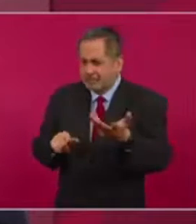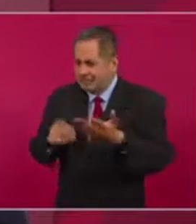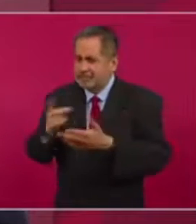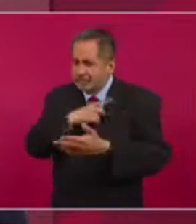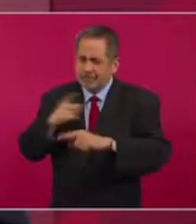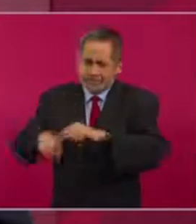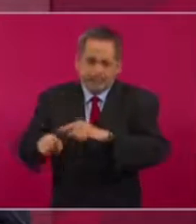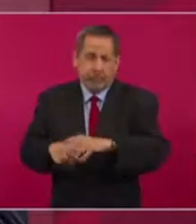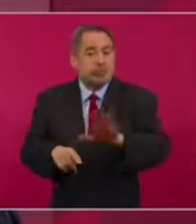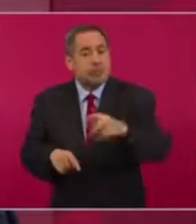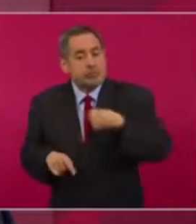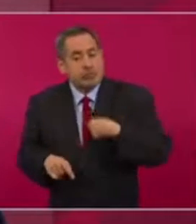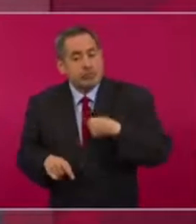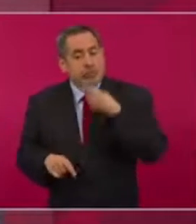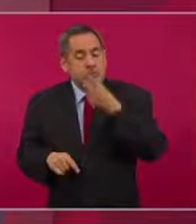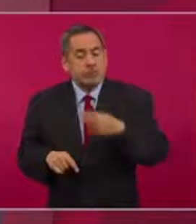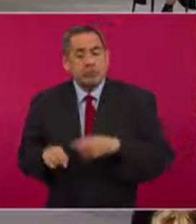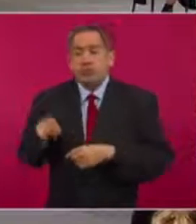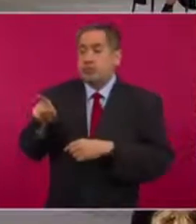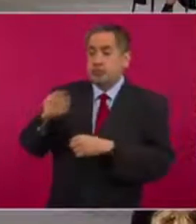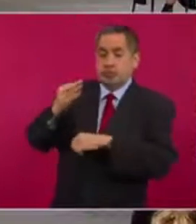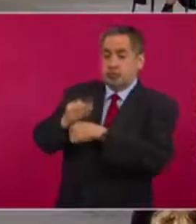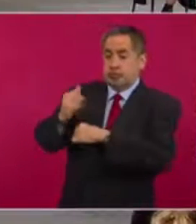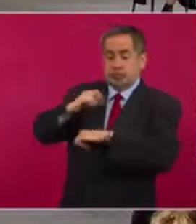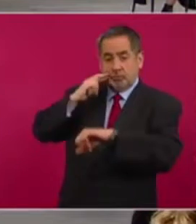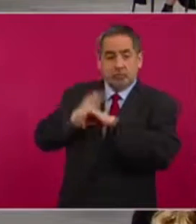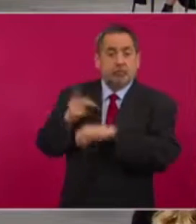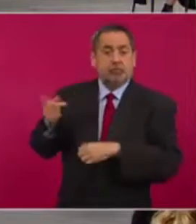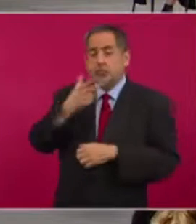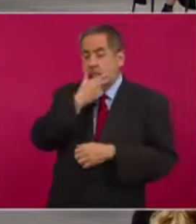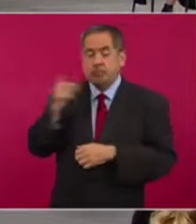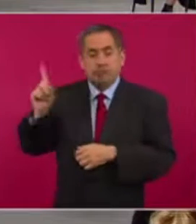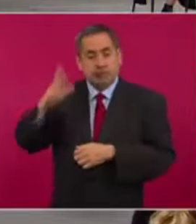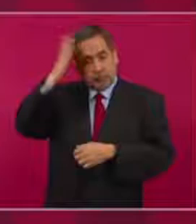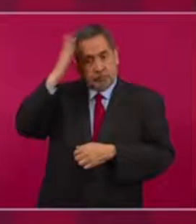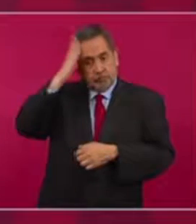sostengo de que el fiscal es confiable